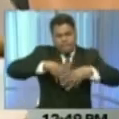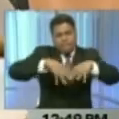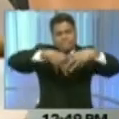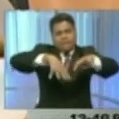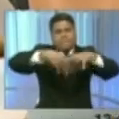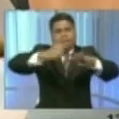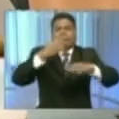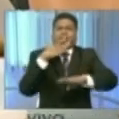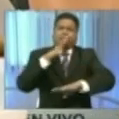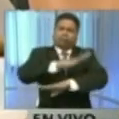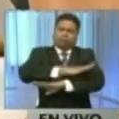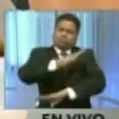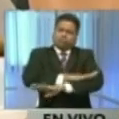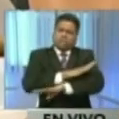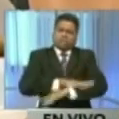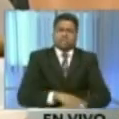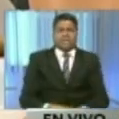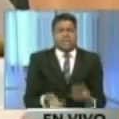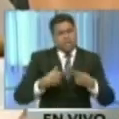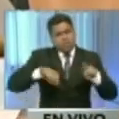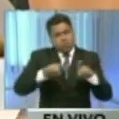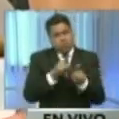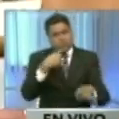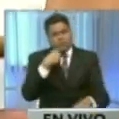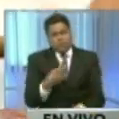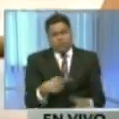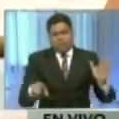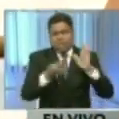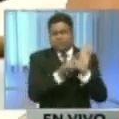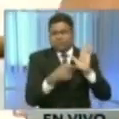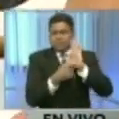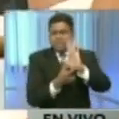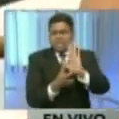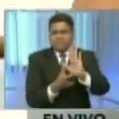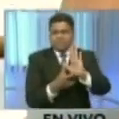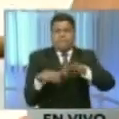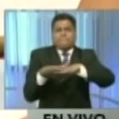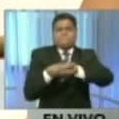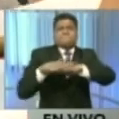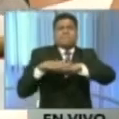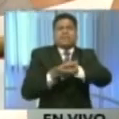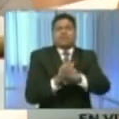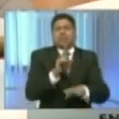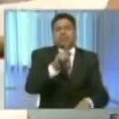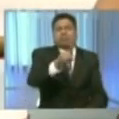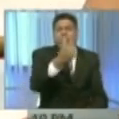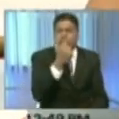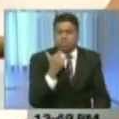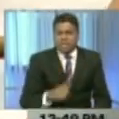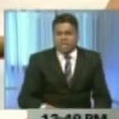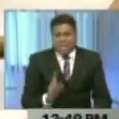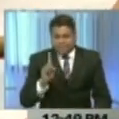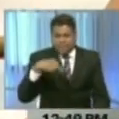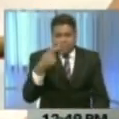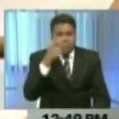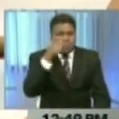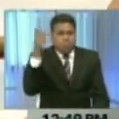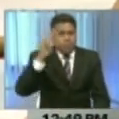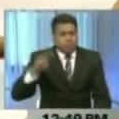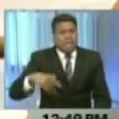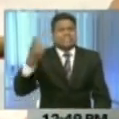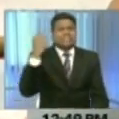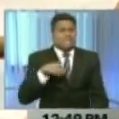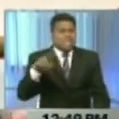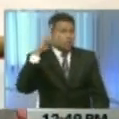expresamente confesaron en su ley de autoperdón. Yo continúo porque es muy grave y el pueblo de Venezuela tiene que